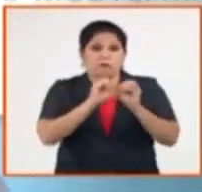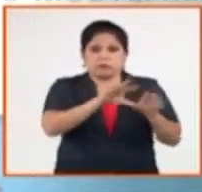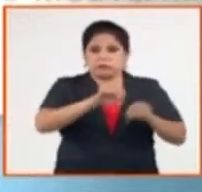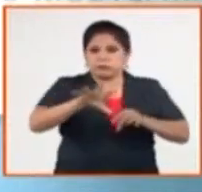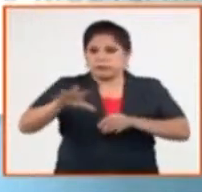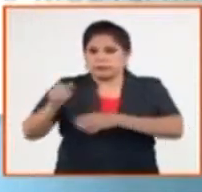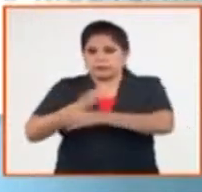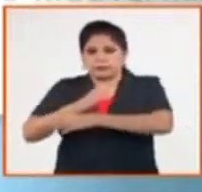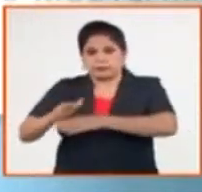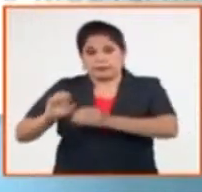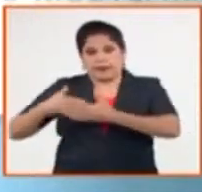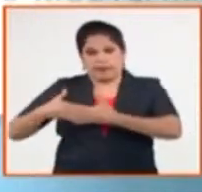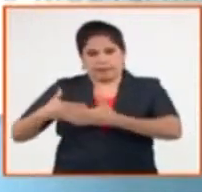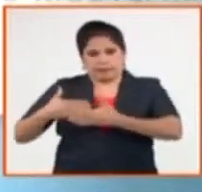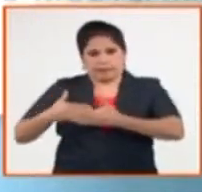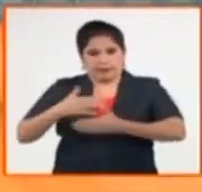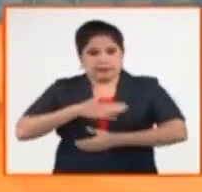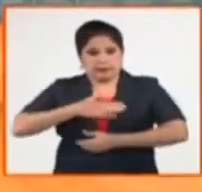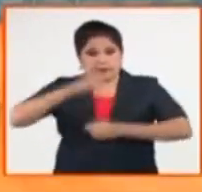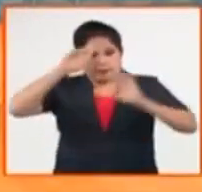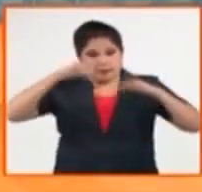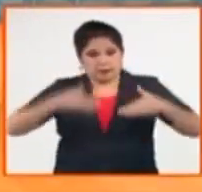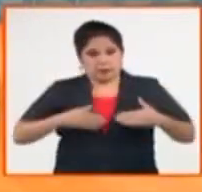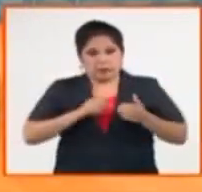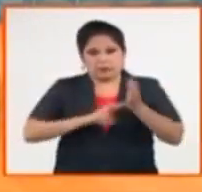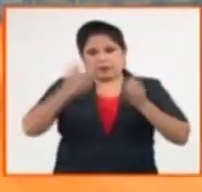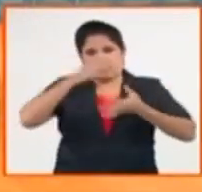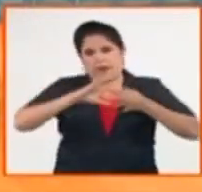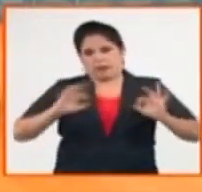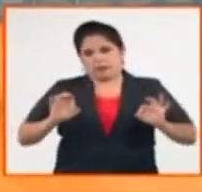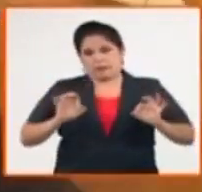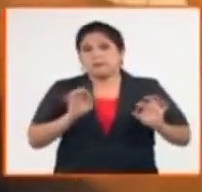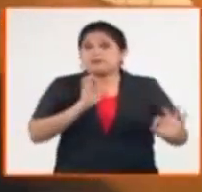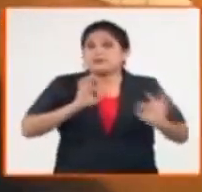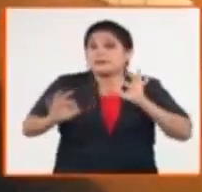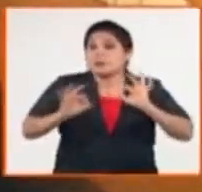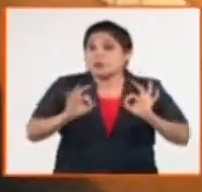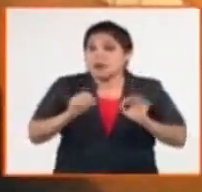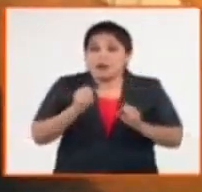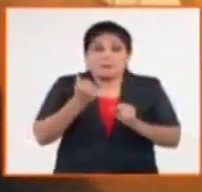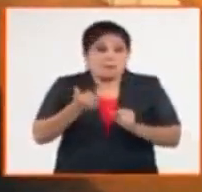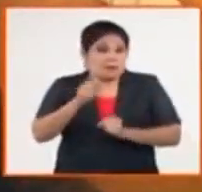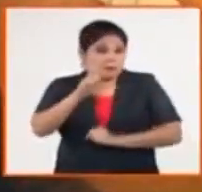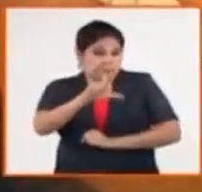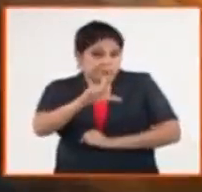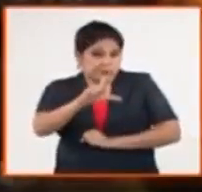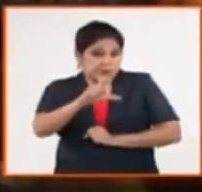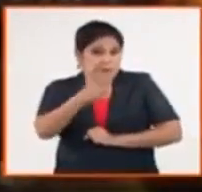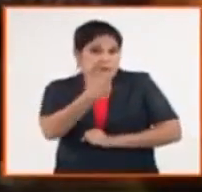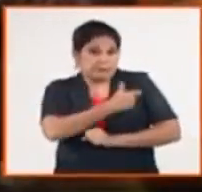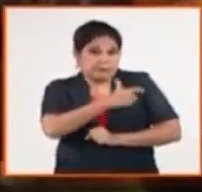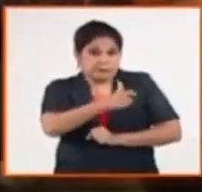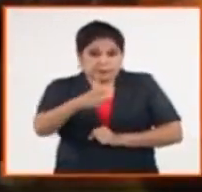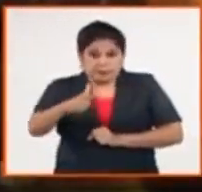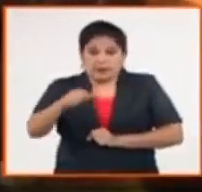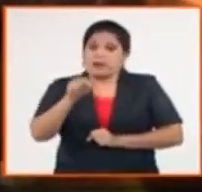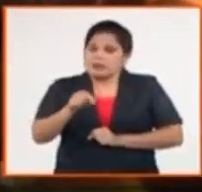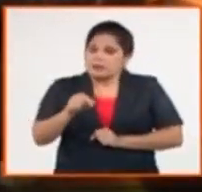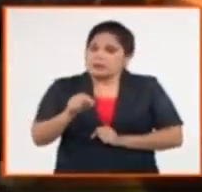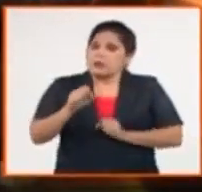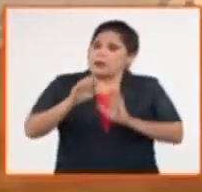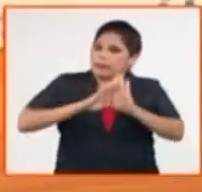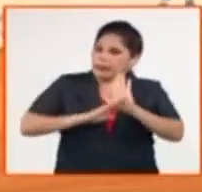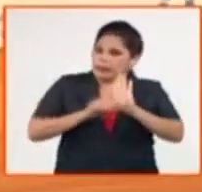de las unidades de salud acá en la provincia. Para asegurar la vitalidad de las dosis contra la COVID-19 se requieren